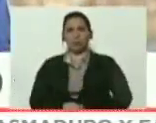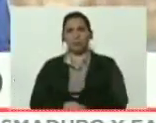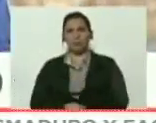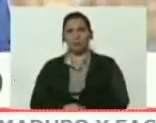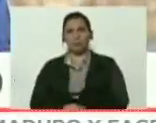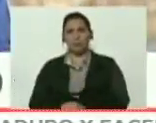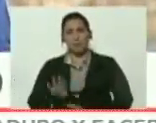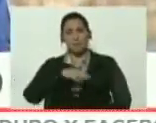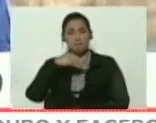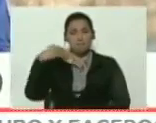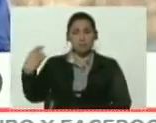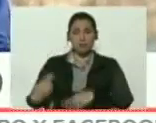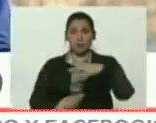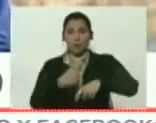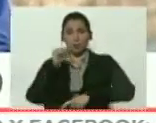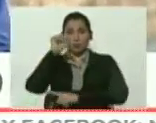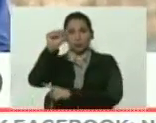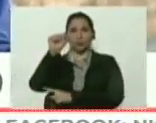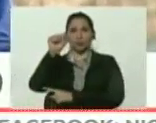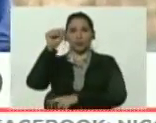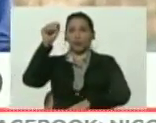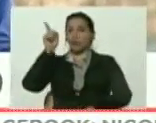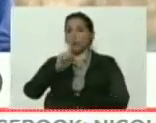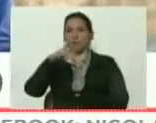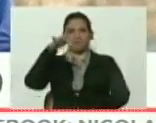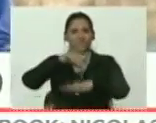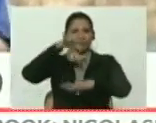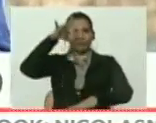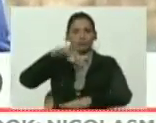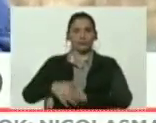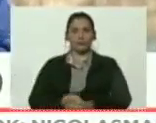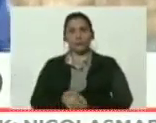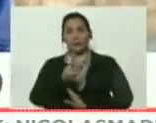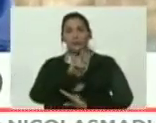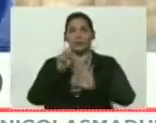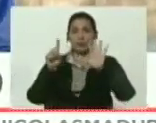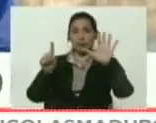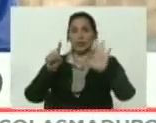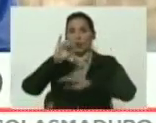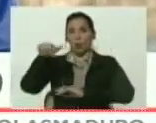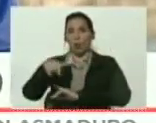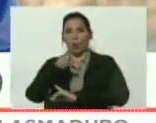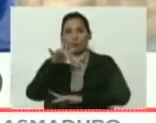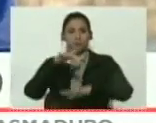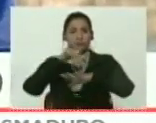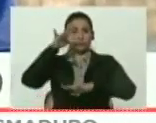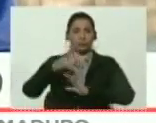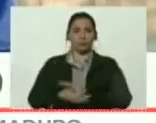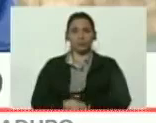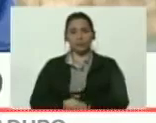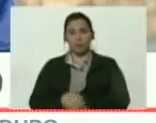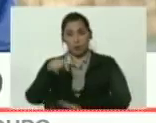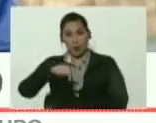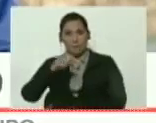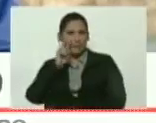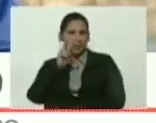espíritu revolucionario intacto. 26 de julio, intacto. Hoy vi el